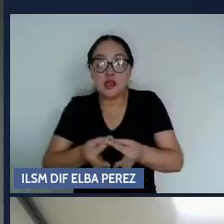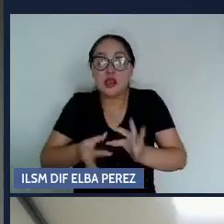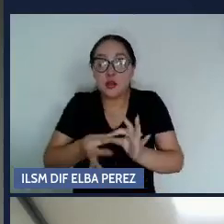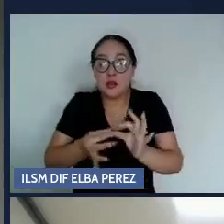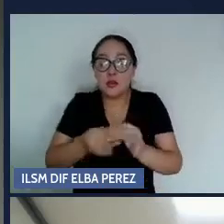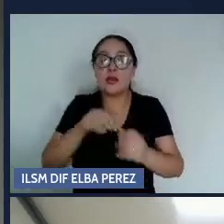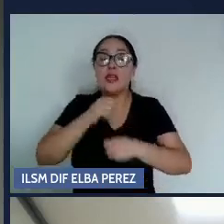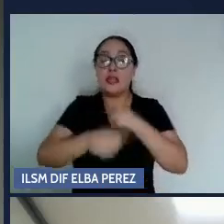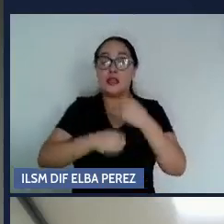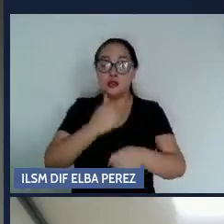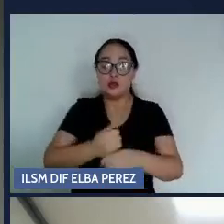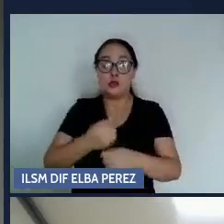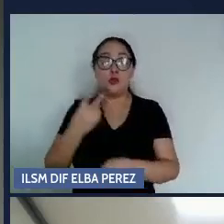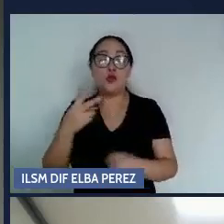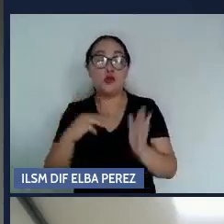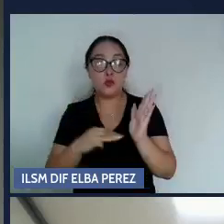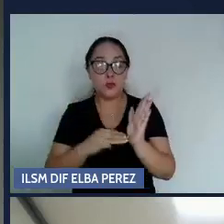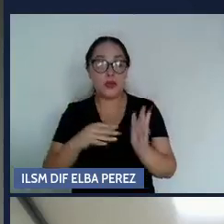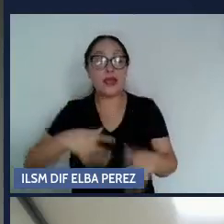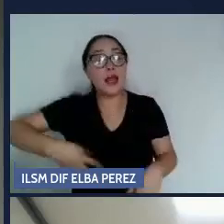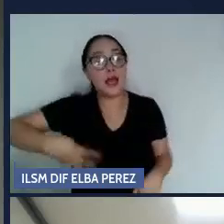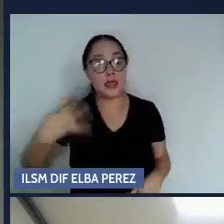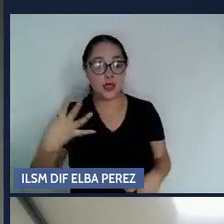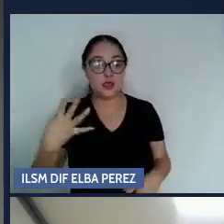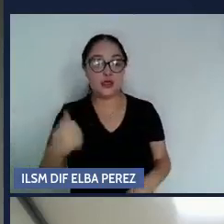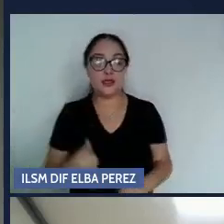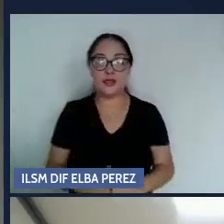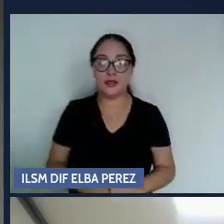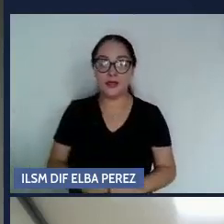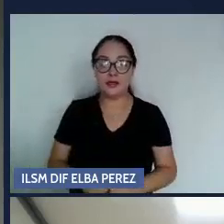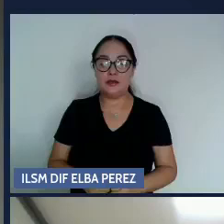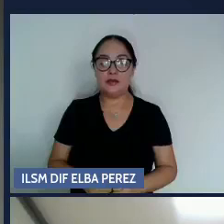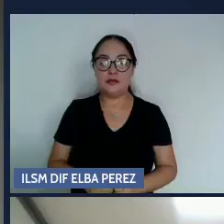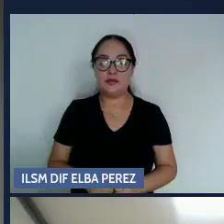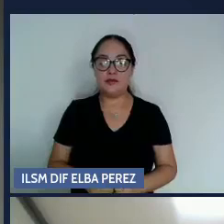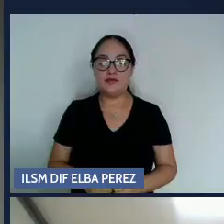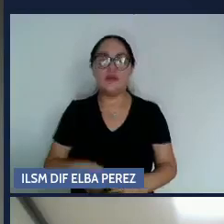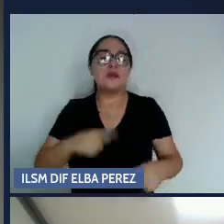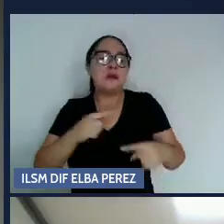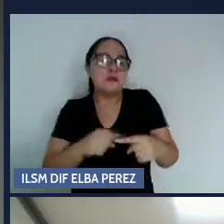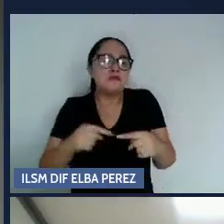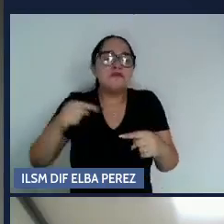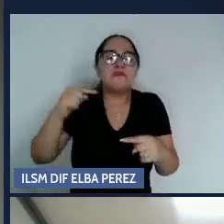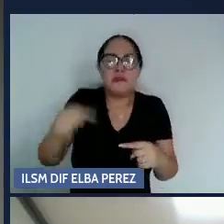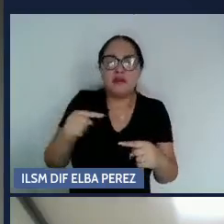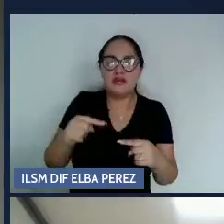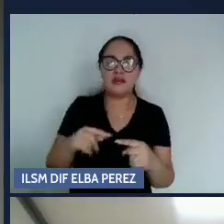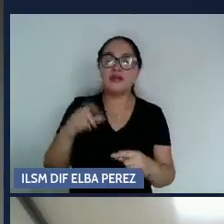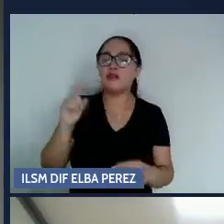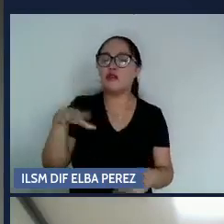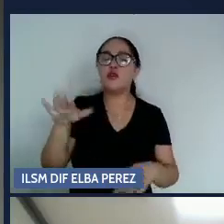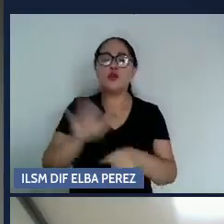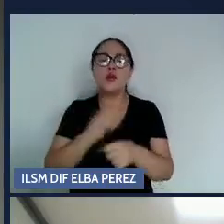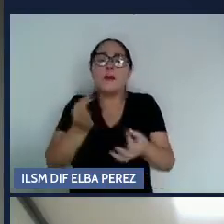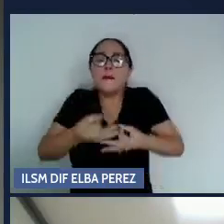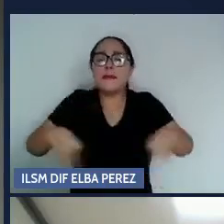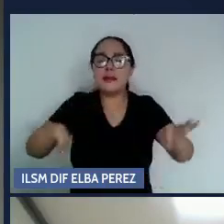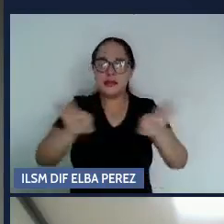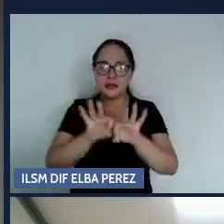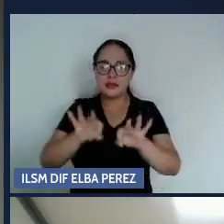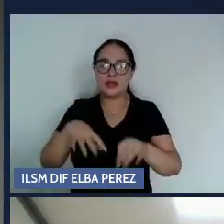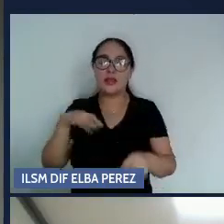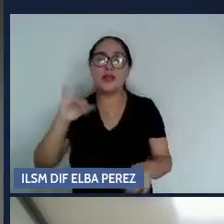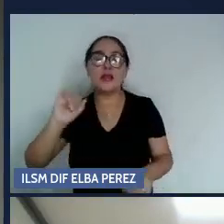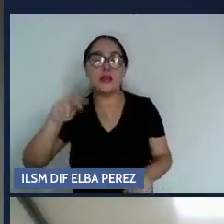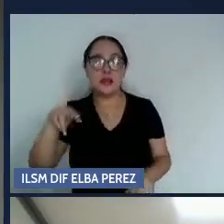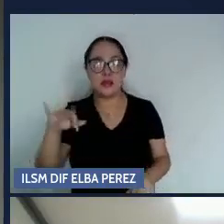ustedes recordarán, una de sus particularidades, algo de lo más notorio, es que el IFE se transformó